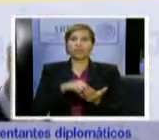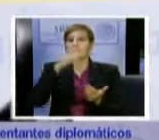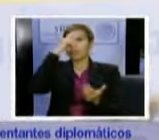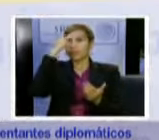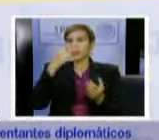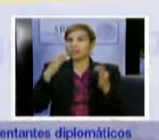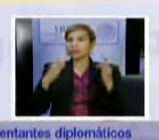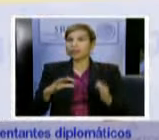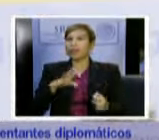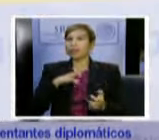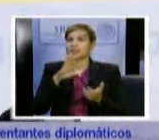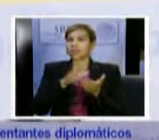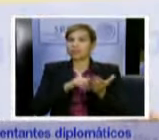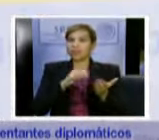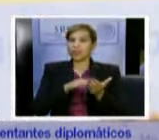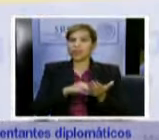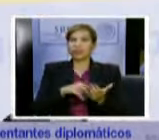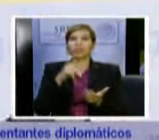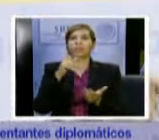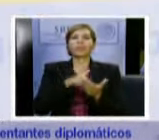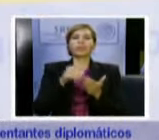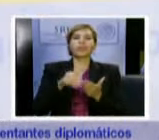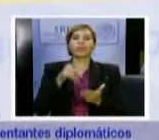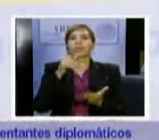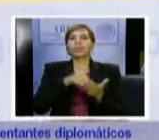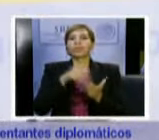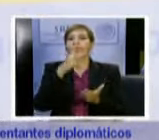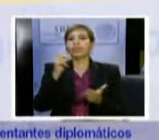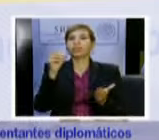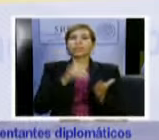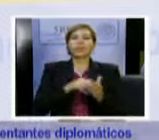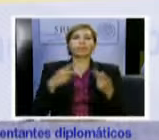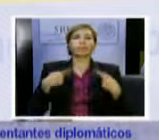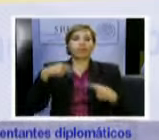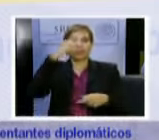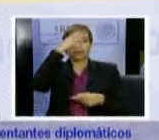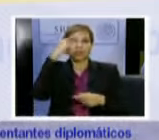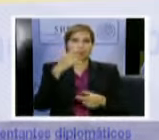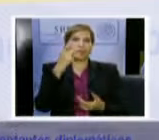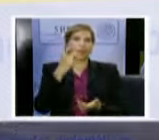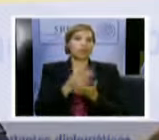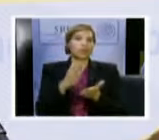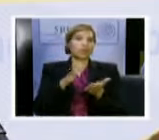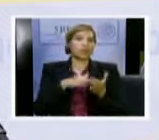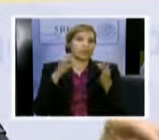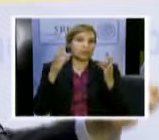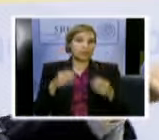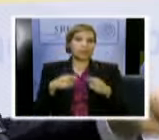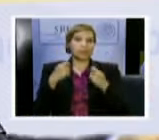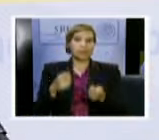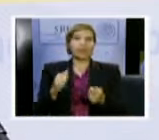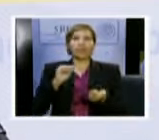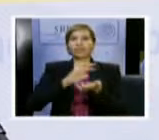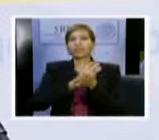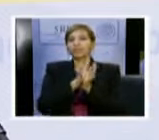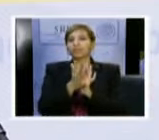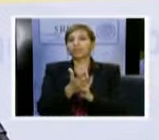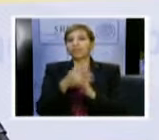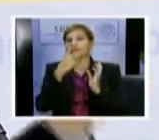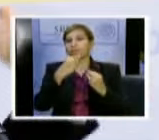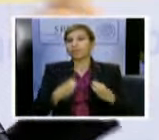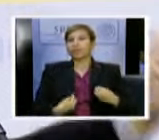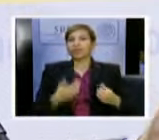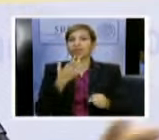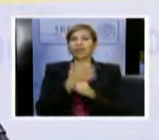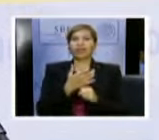mexicanos documentados, entre 1.000.000 y 1.200.000 mexicanos, no solo documentados inclusive, sino ciudadanos